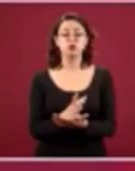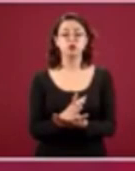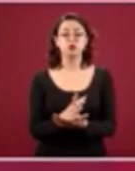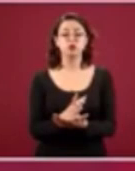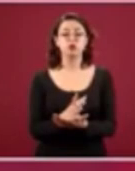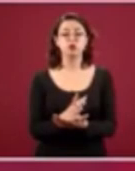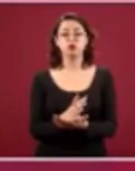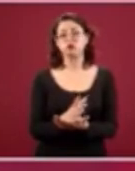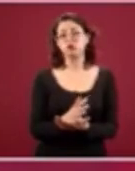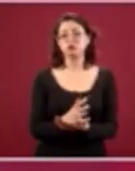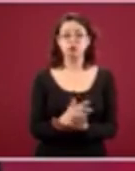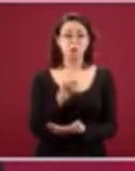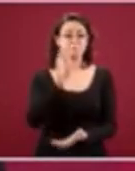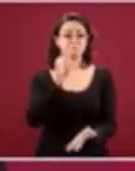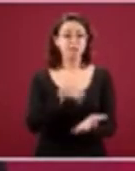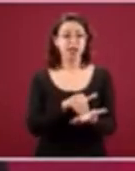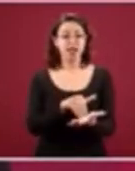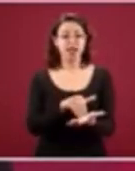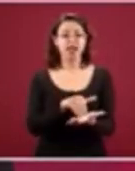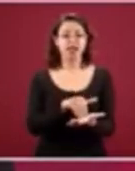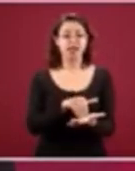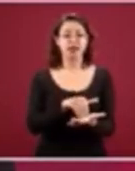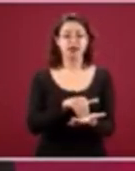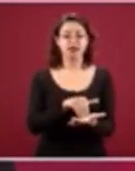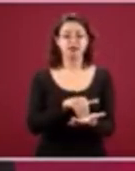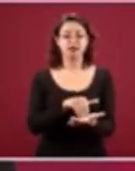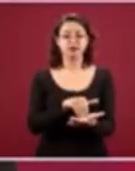en aproximadamente 1.000.